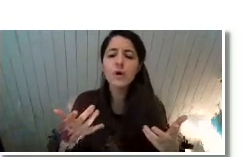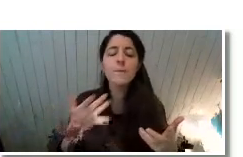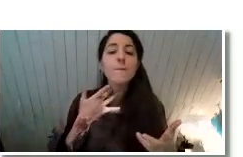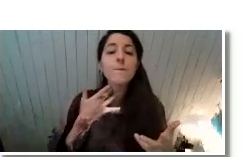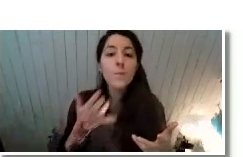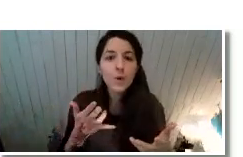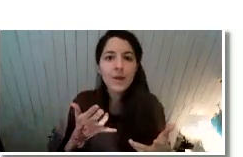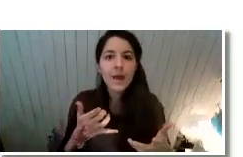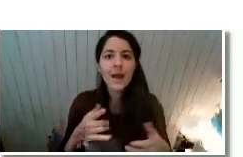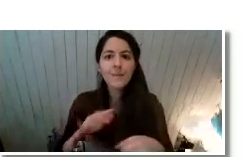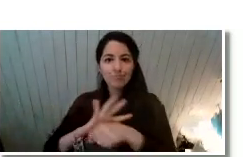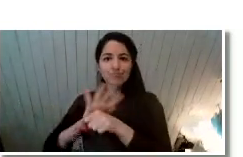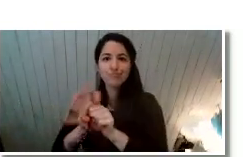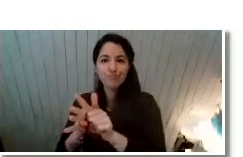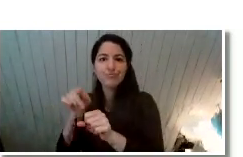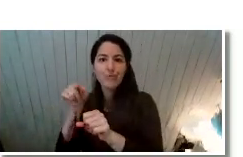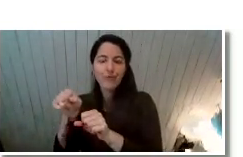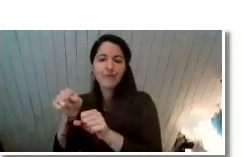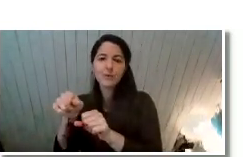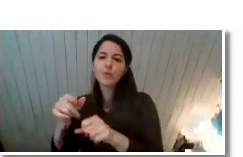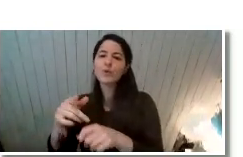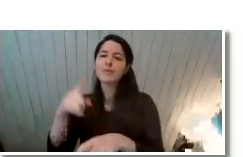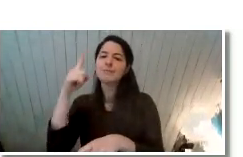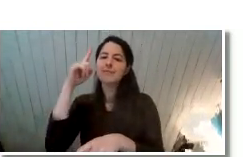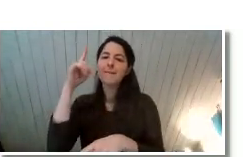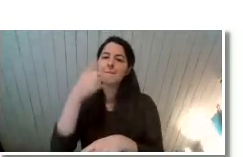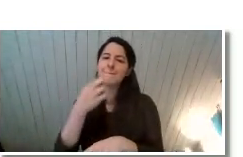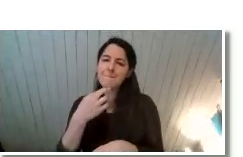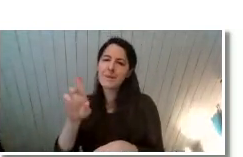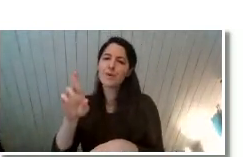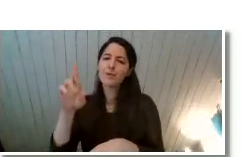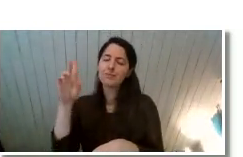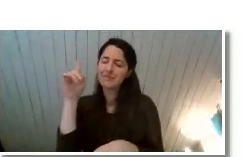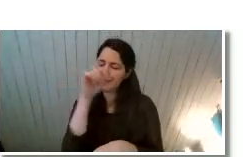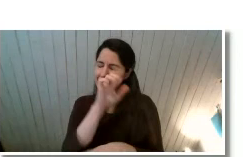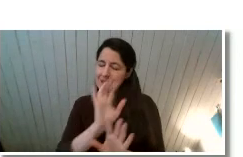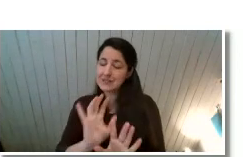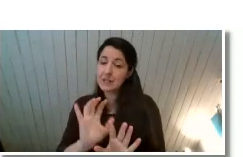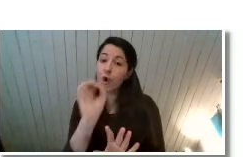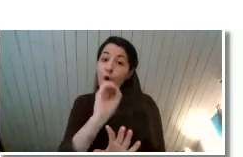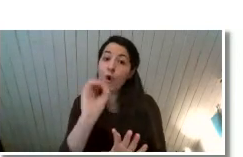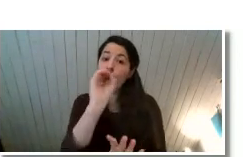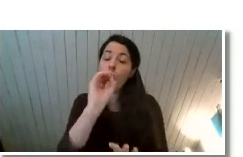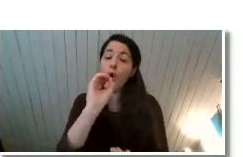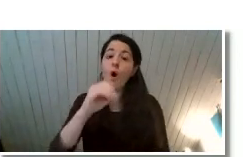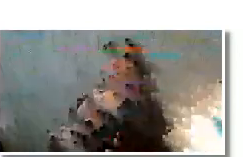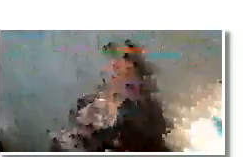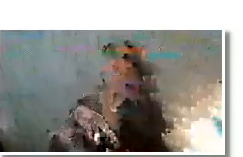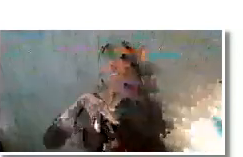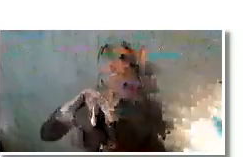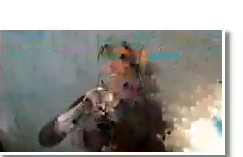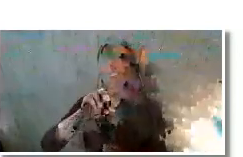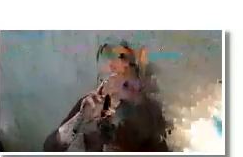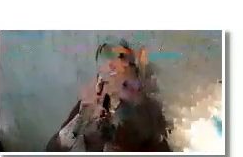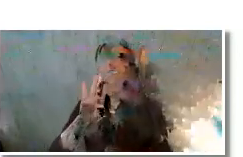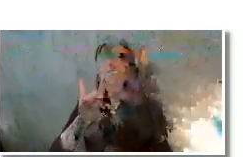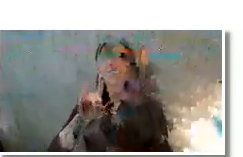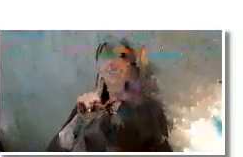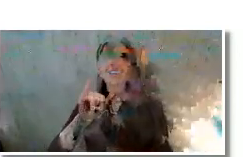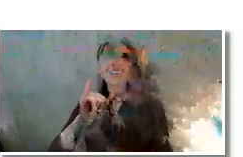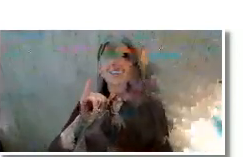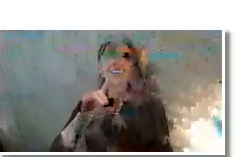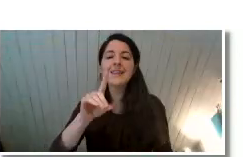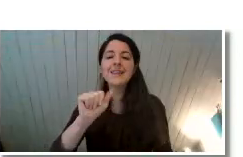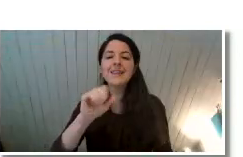coronavirus tengan complicaciones. Comorbilidades, pues también hipertensión, diabetes,